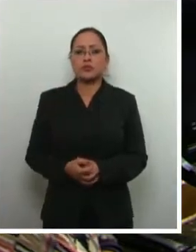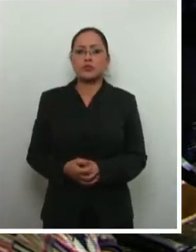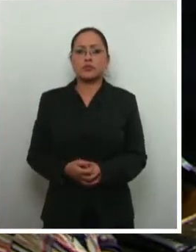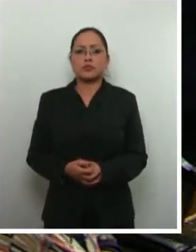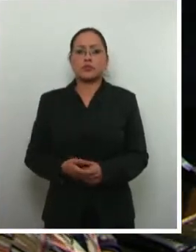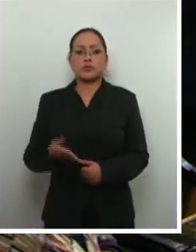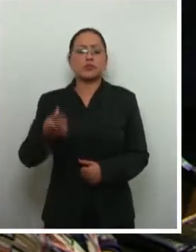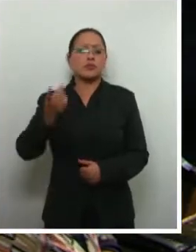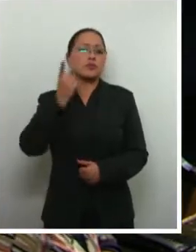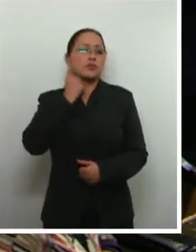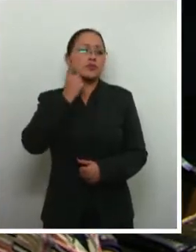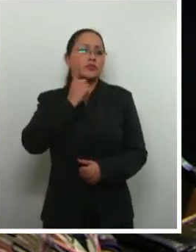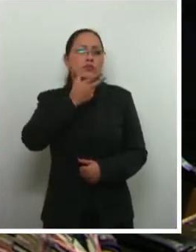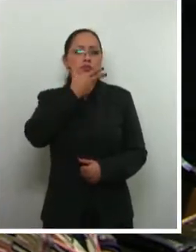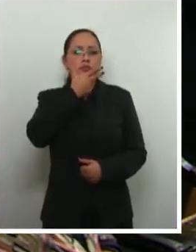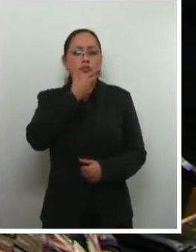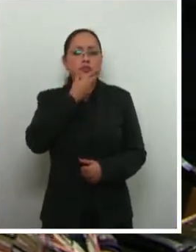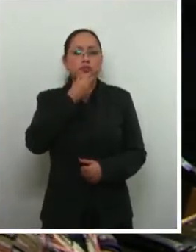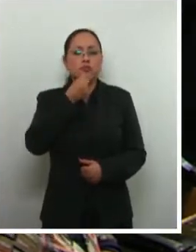El diputado. ¿Quién?